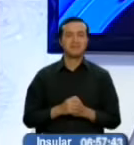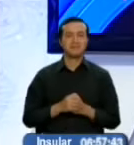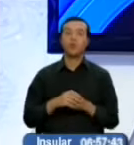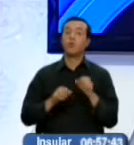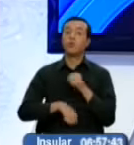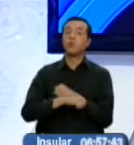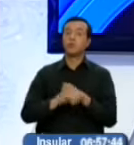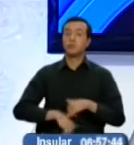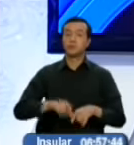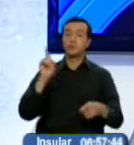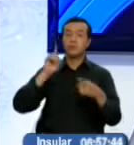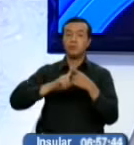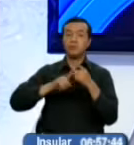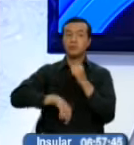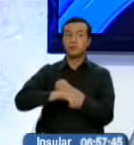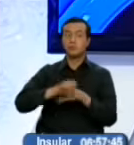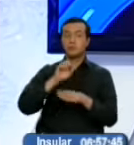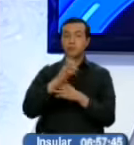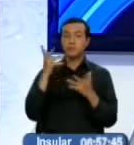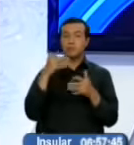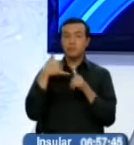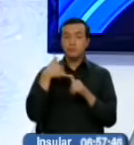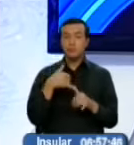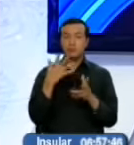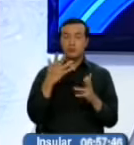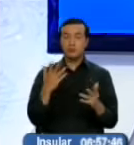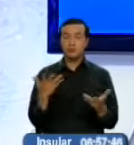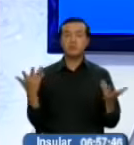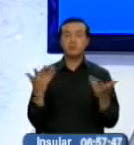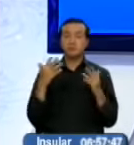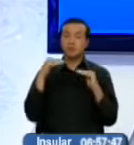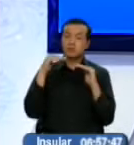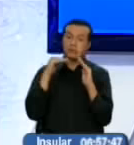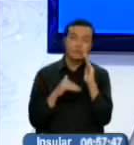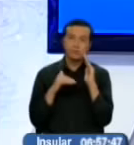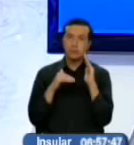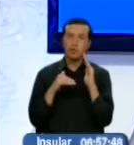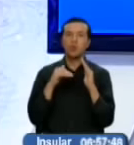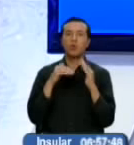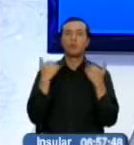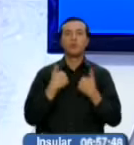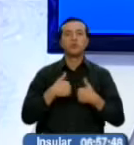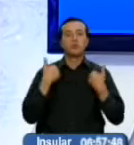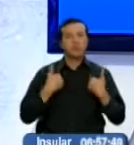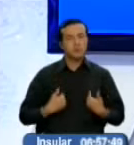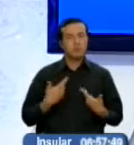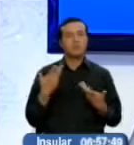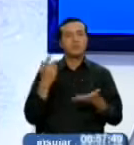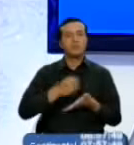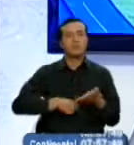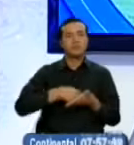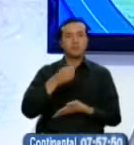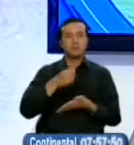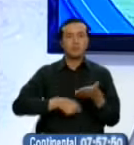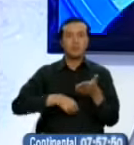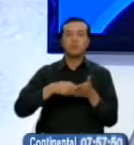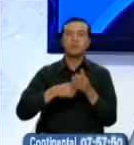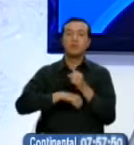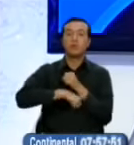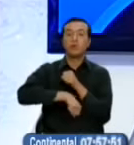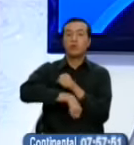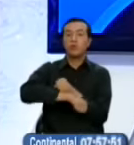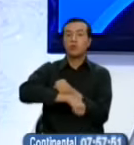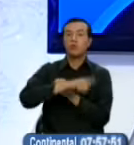fútbol en el campeonato ecuatoriano, porque un club que quiere salvarse del descenso es Musurruna. Por eso ha contratado a un goleador.